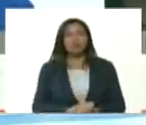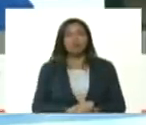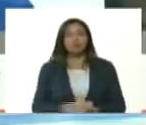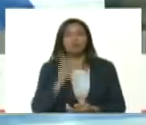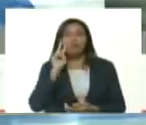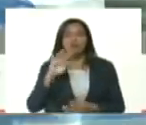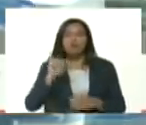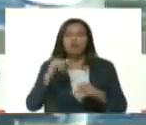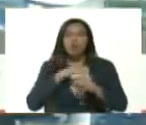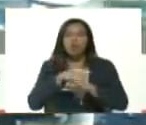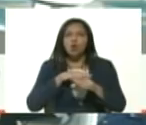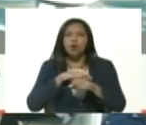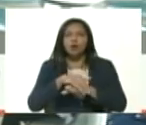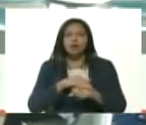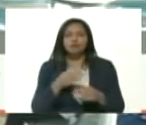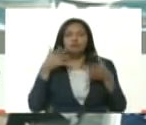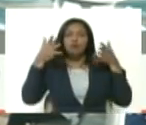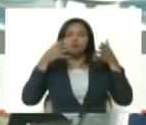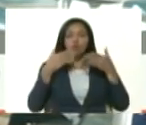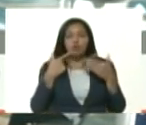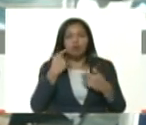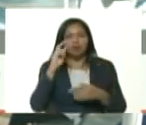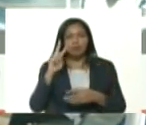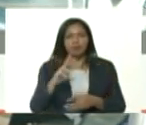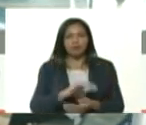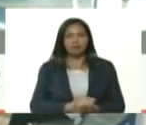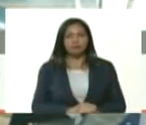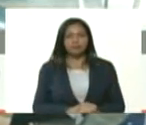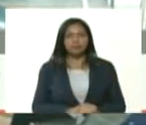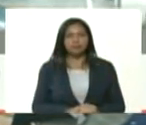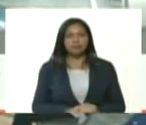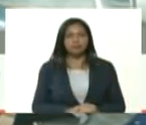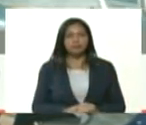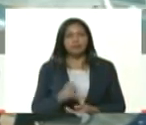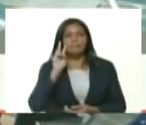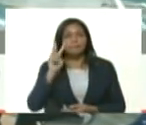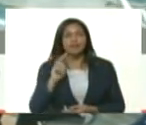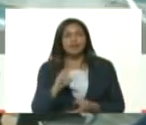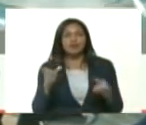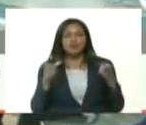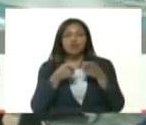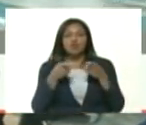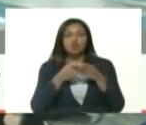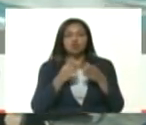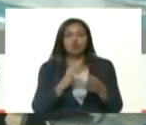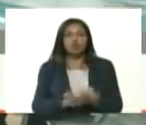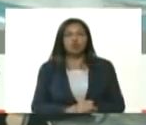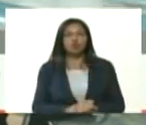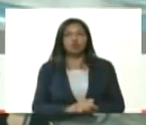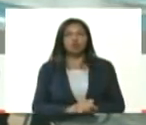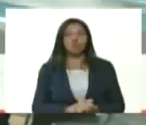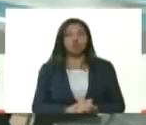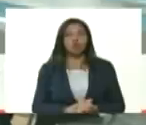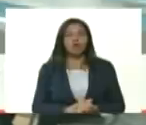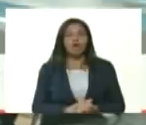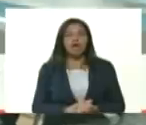visto, Jorge, te lo recomiendo, que veas una miniserie llamada Así nos